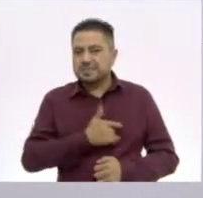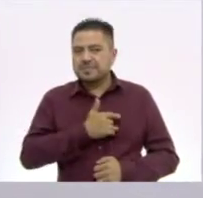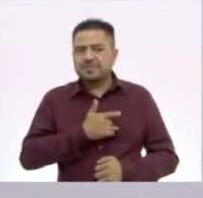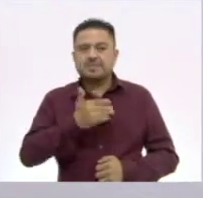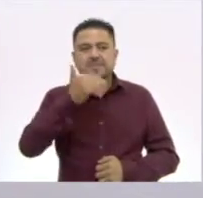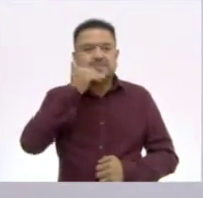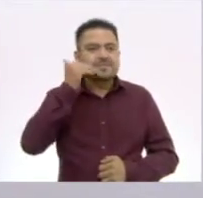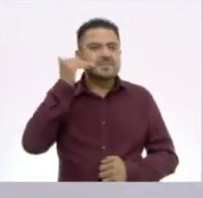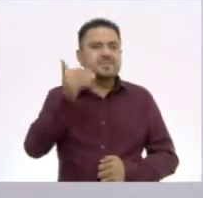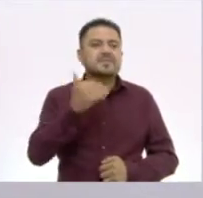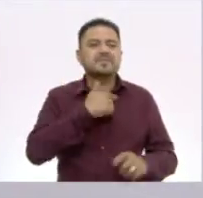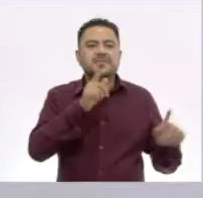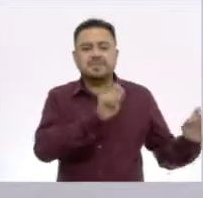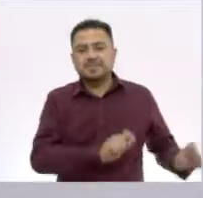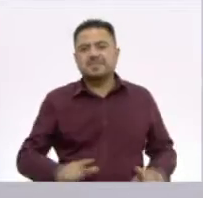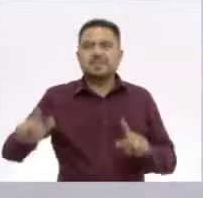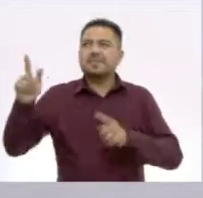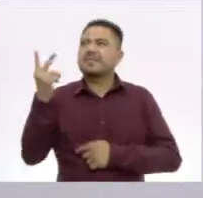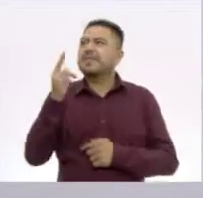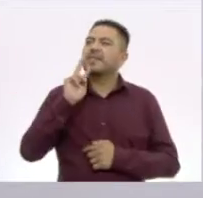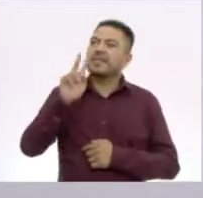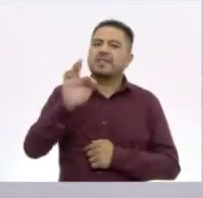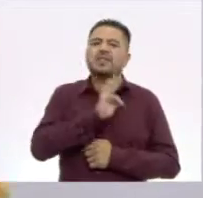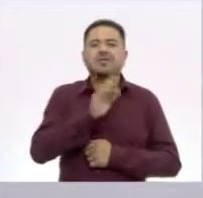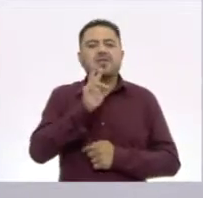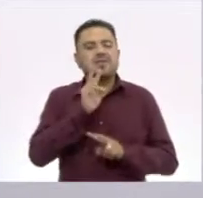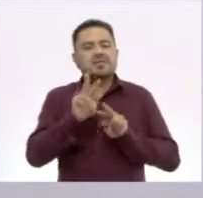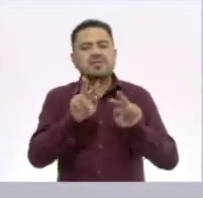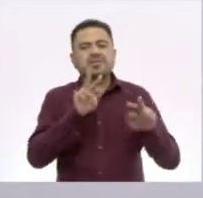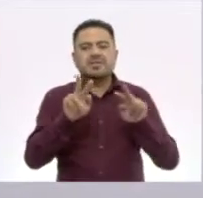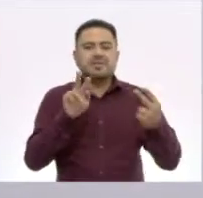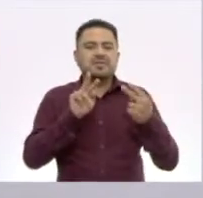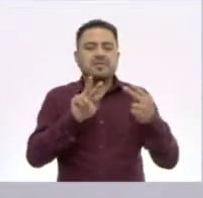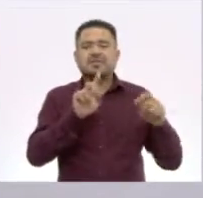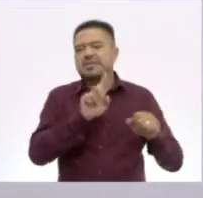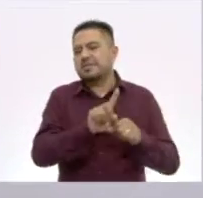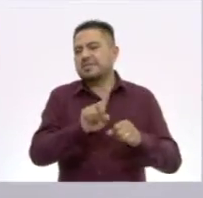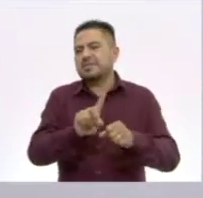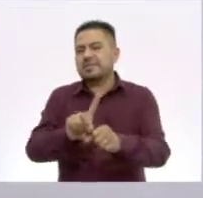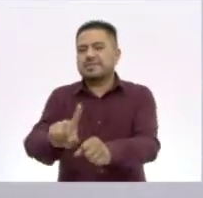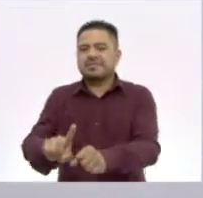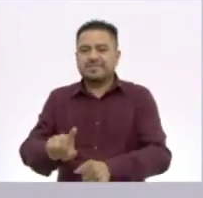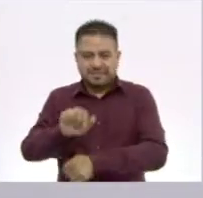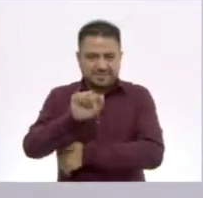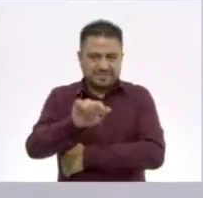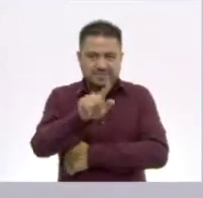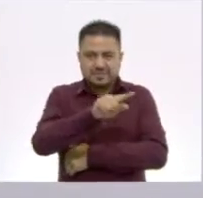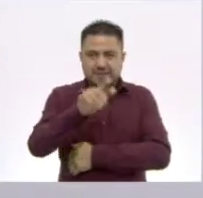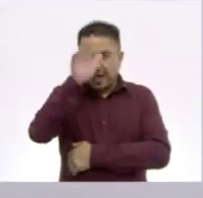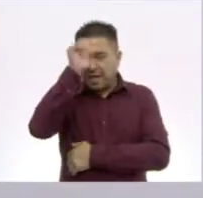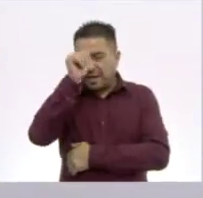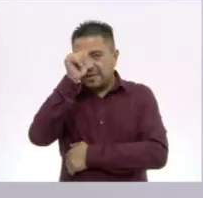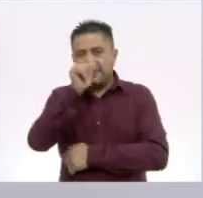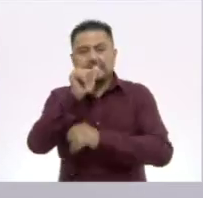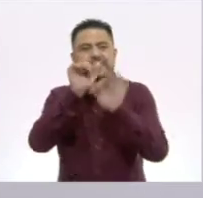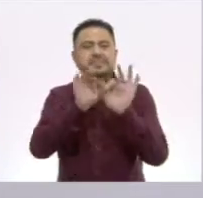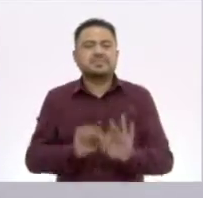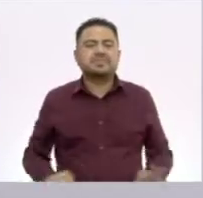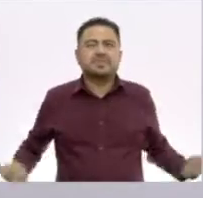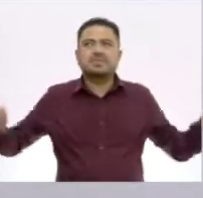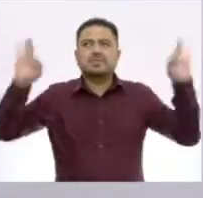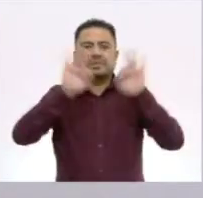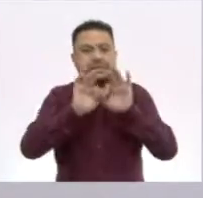bueno que es algo en la tele así los puedo ver todos los días recuerden que es importante